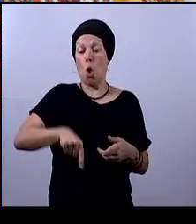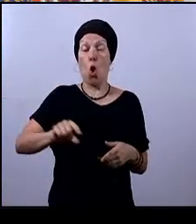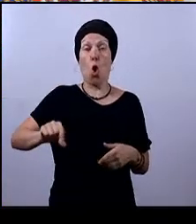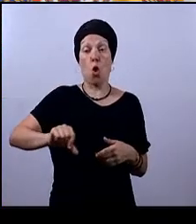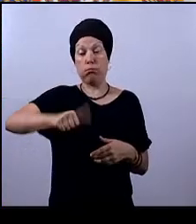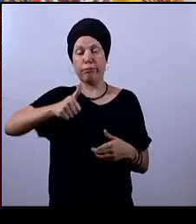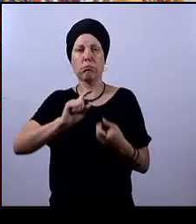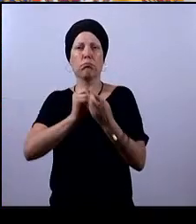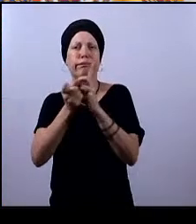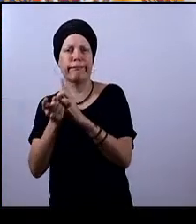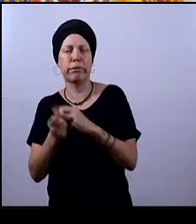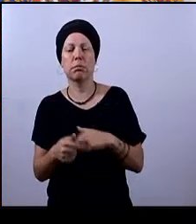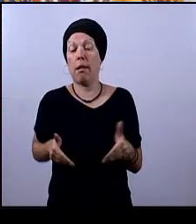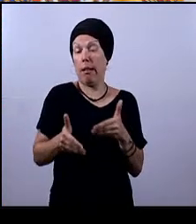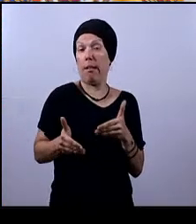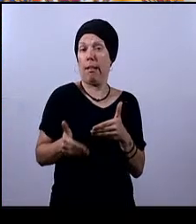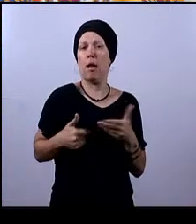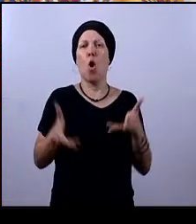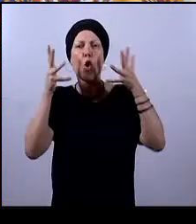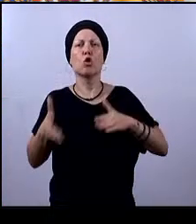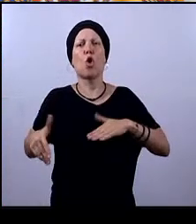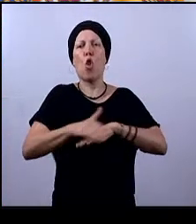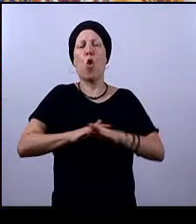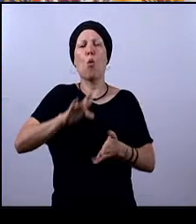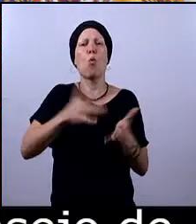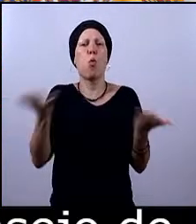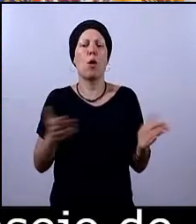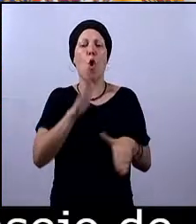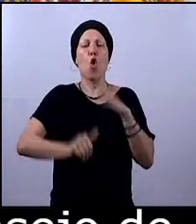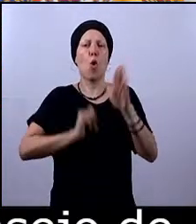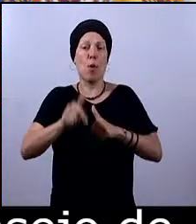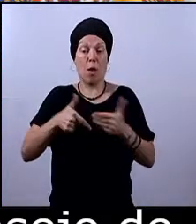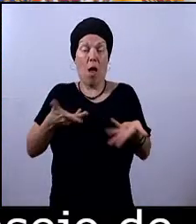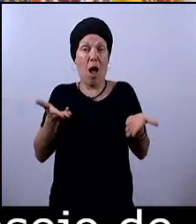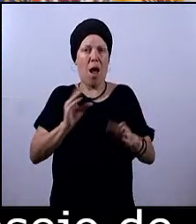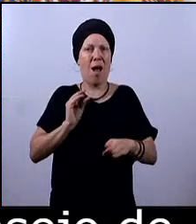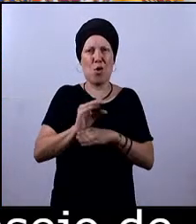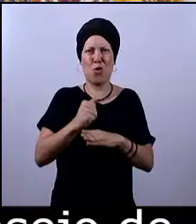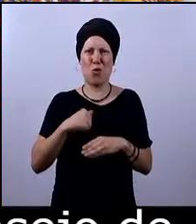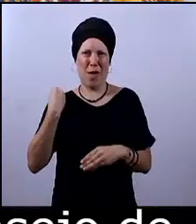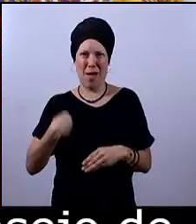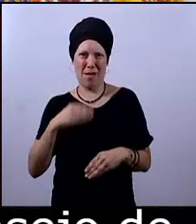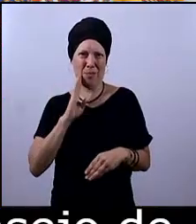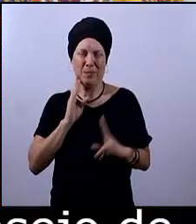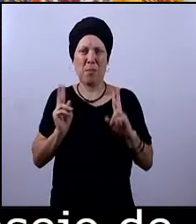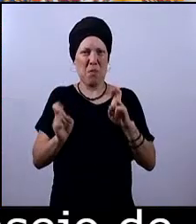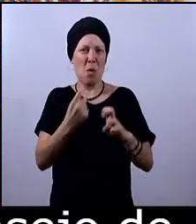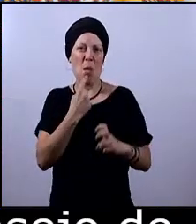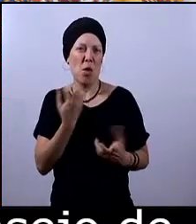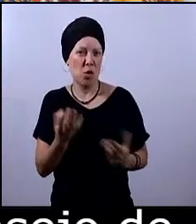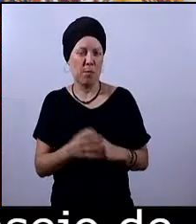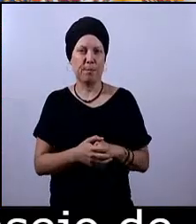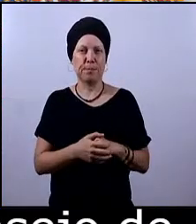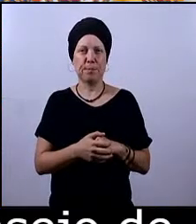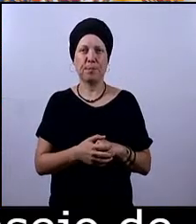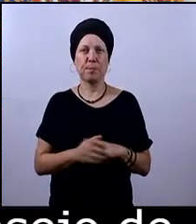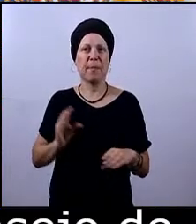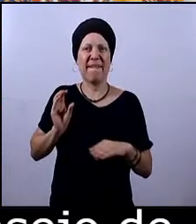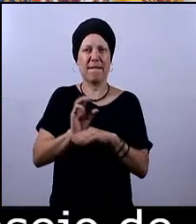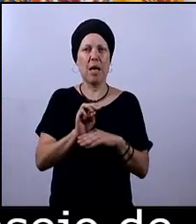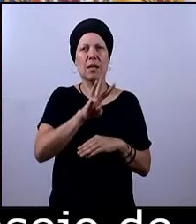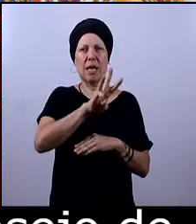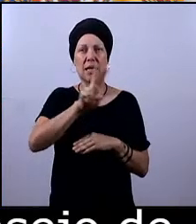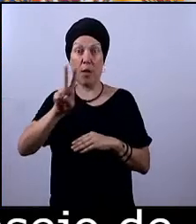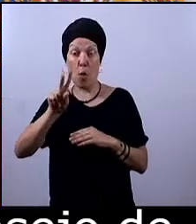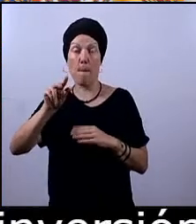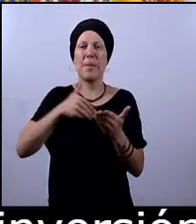en breve pasará por Consejo de Gobierno la convocatoria de estas ayudas que, como he dicho al inicio, contará con una inversión de